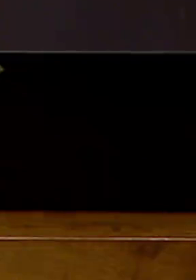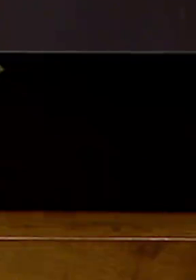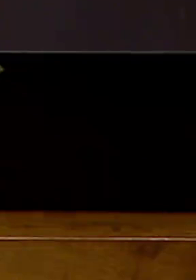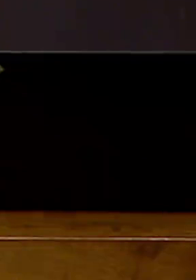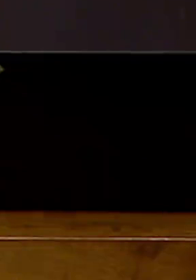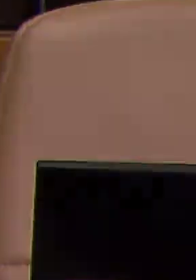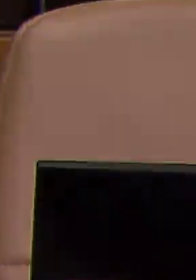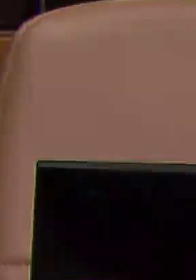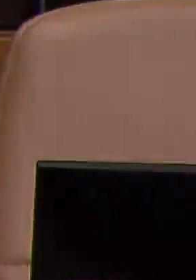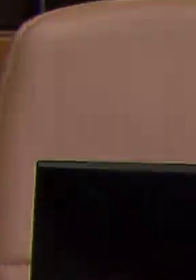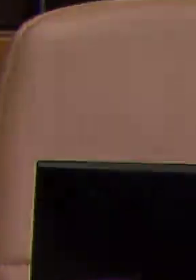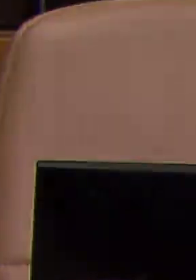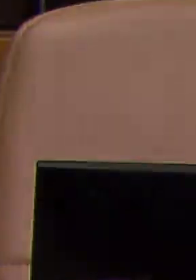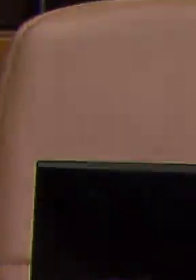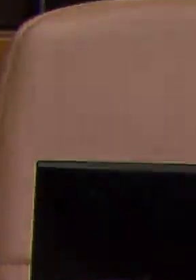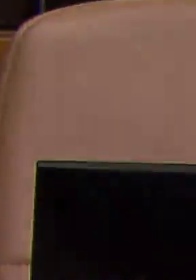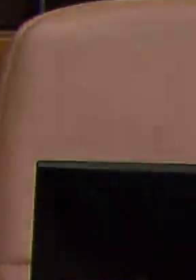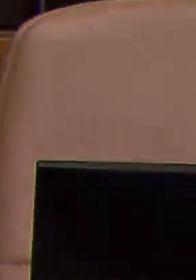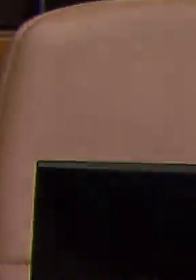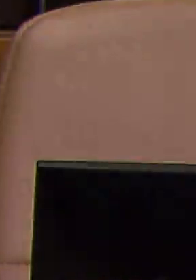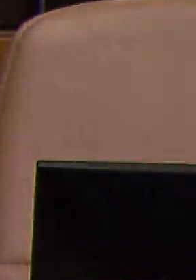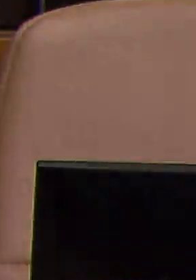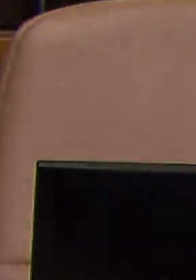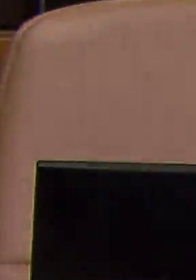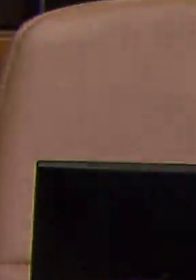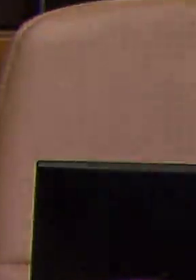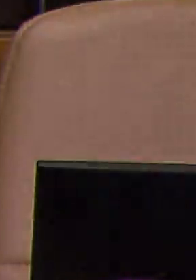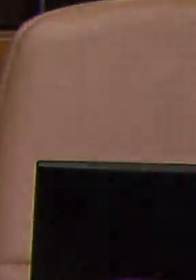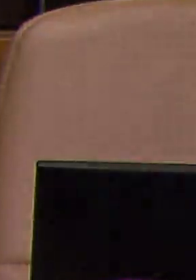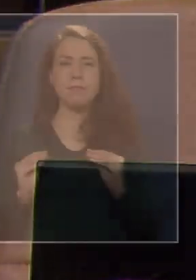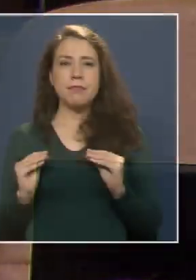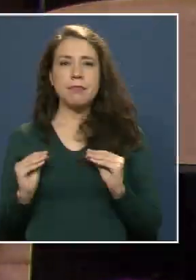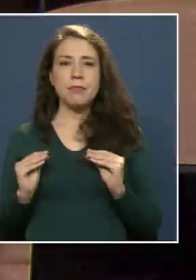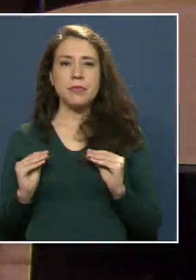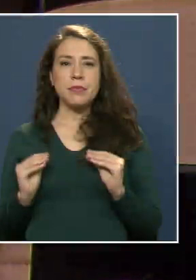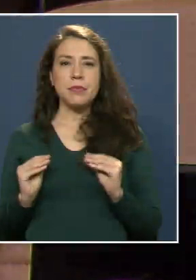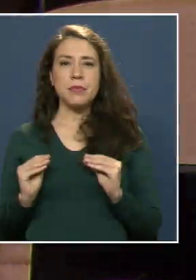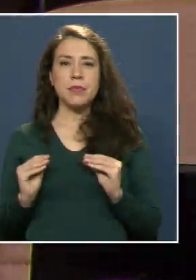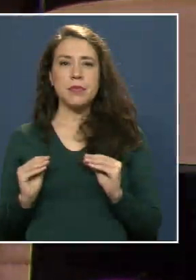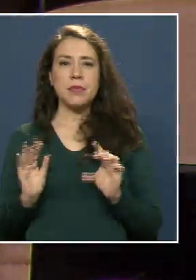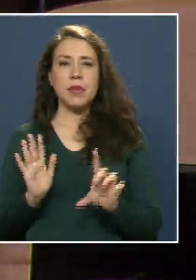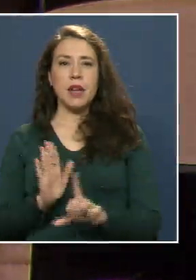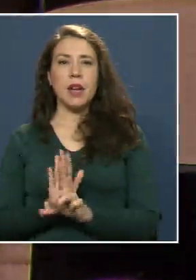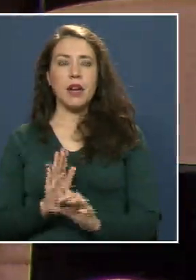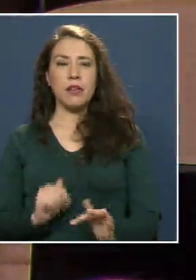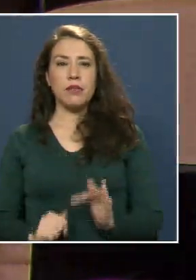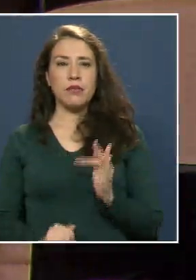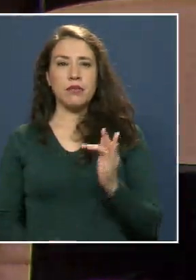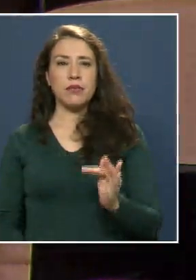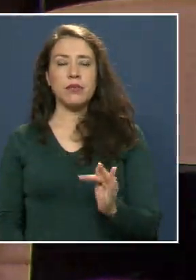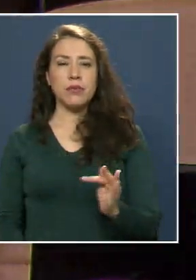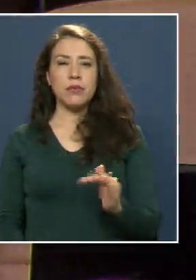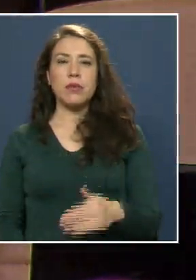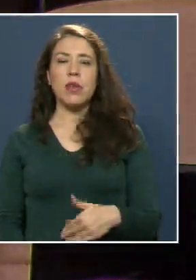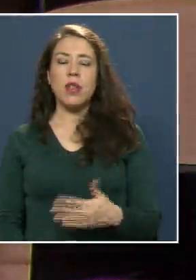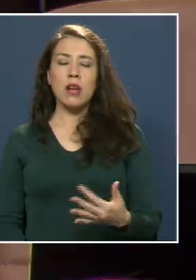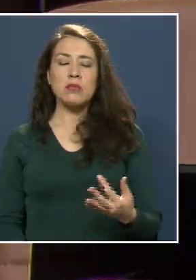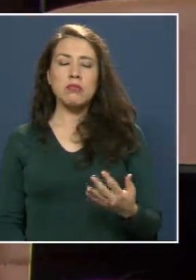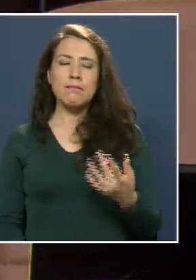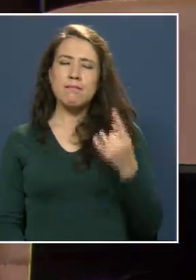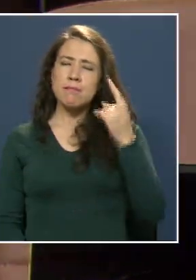Muchas gracias, presidente. Hoy estamos discutiendo una de aquellas leyes, futuras leyes, que le dan profundo